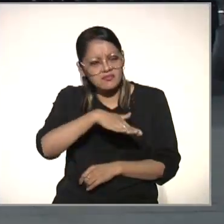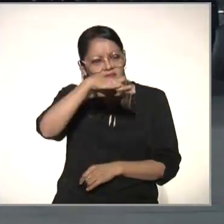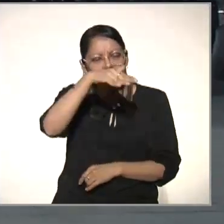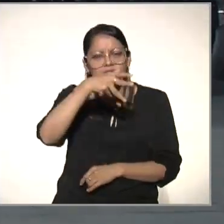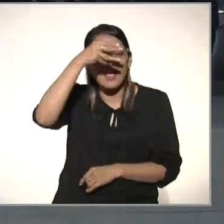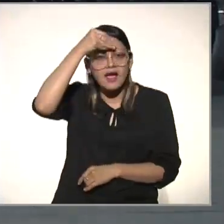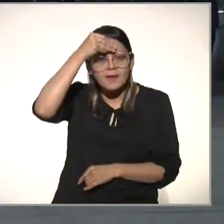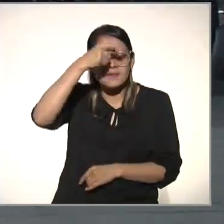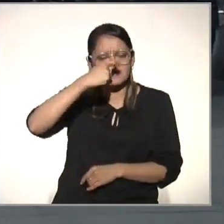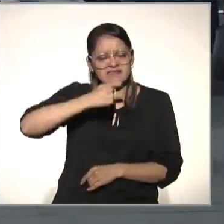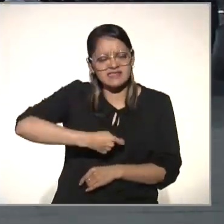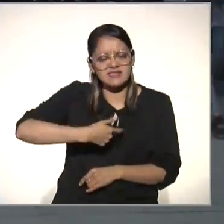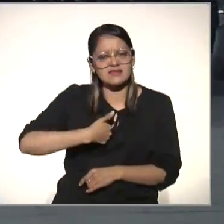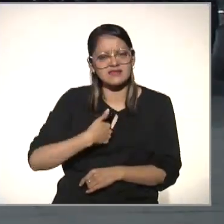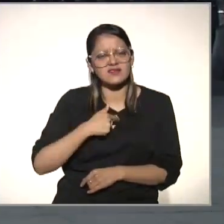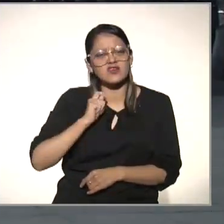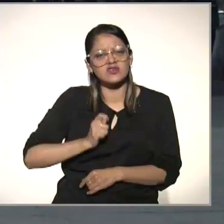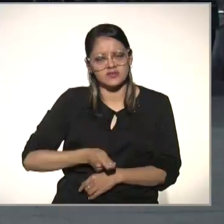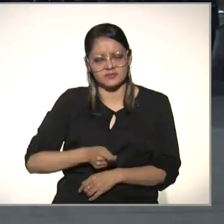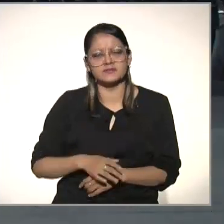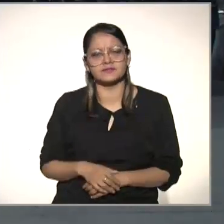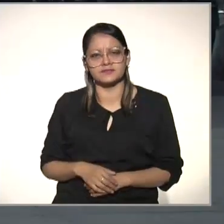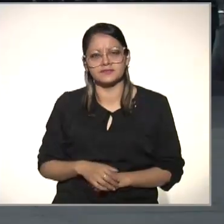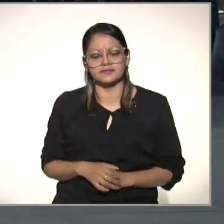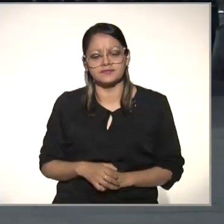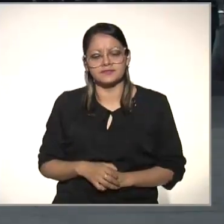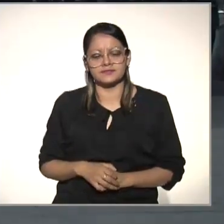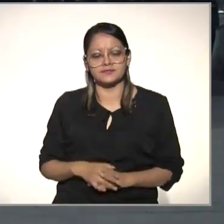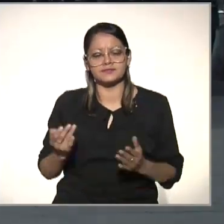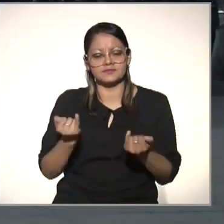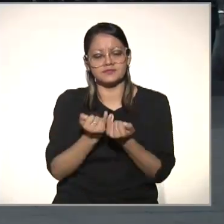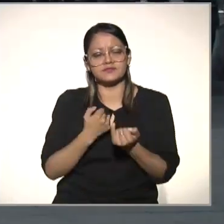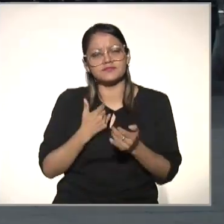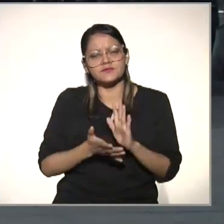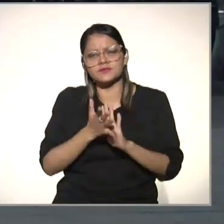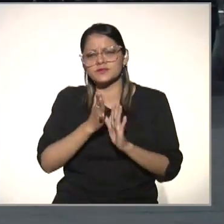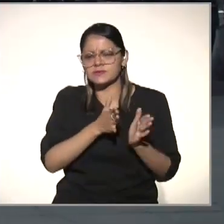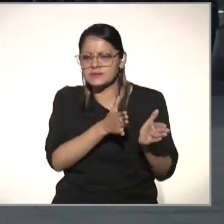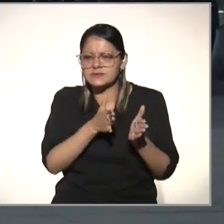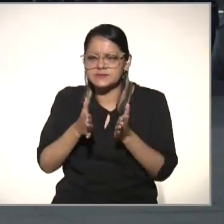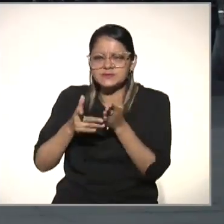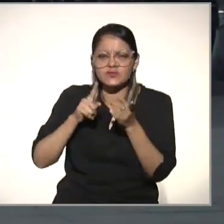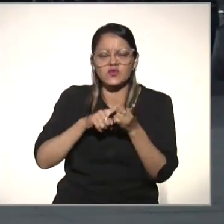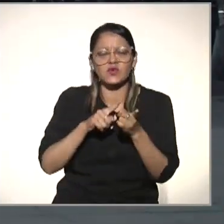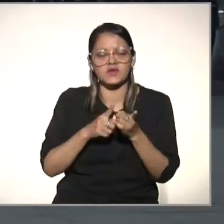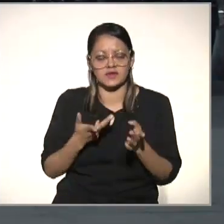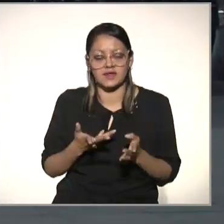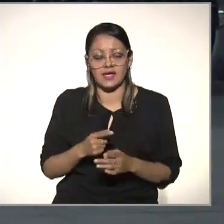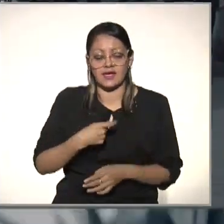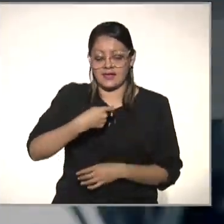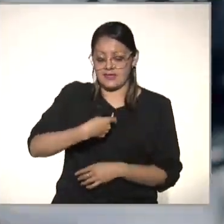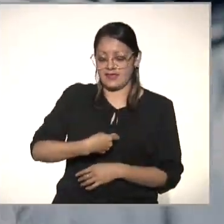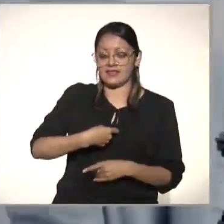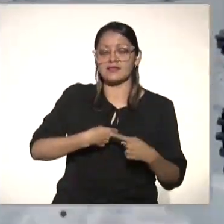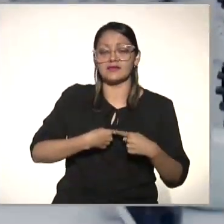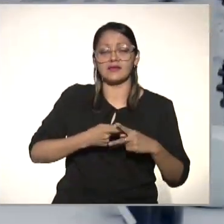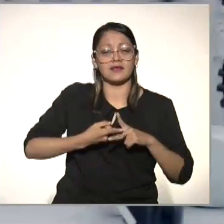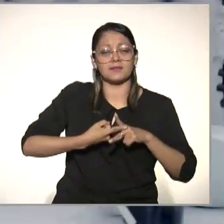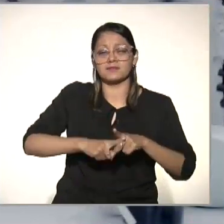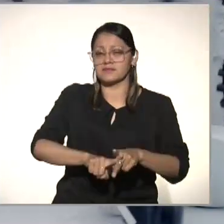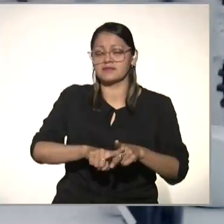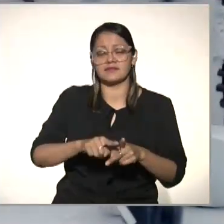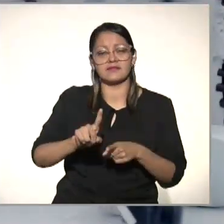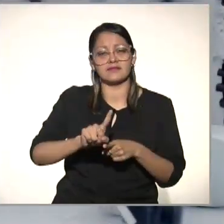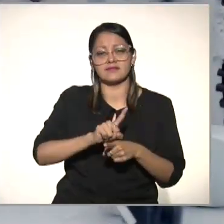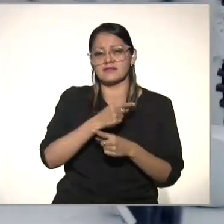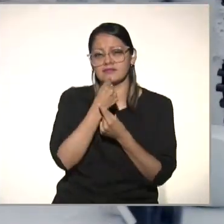aprender sobre sí mismos, sobre quiénes son, sobre a dónde van. La identidad se forja desde muy